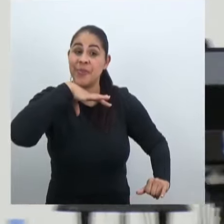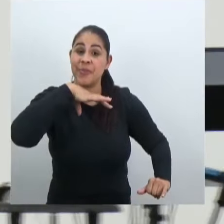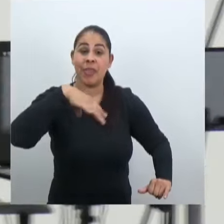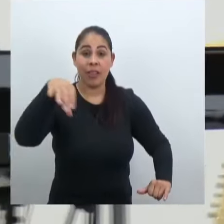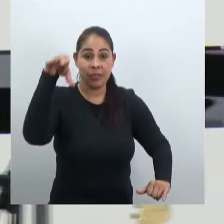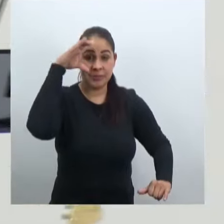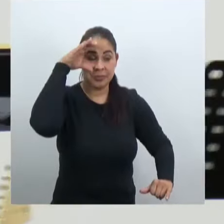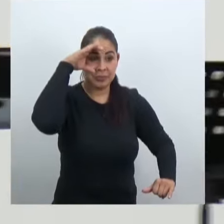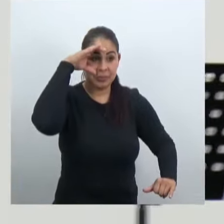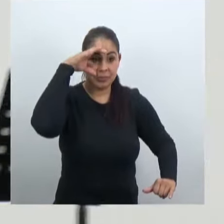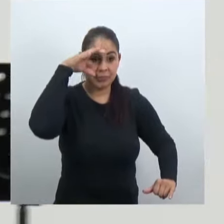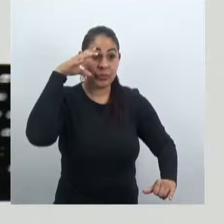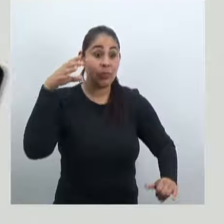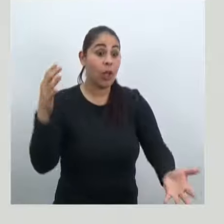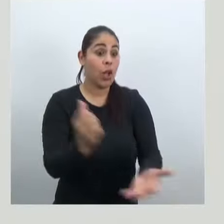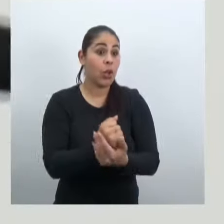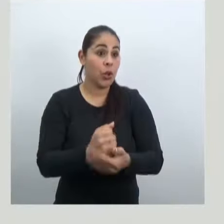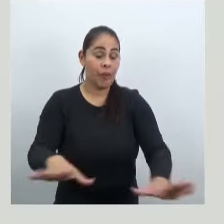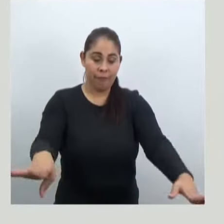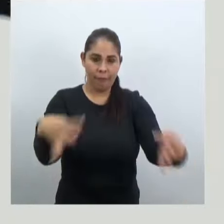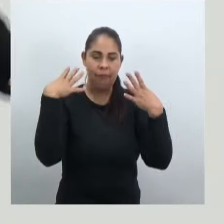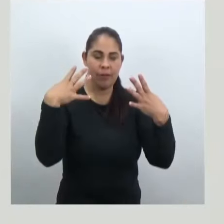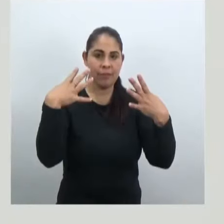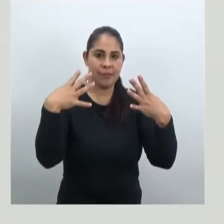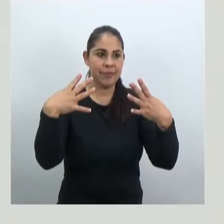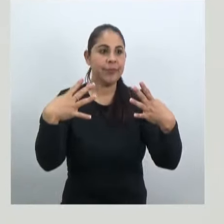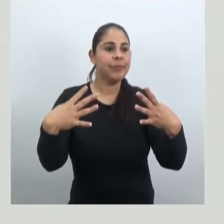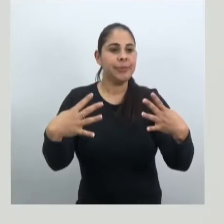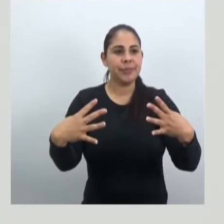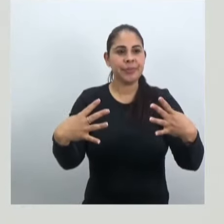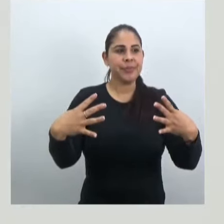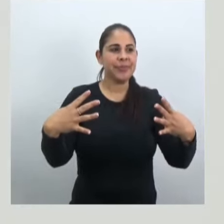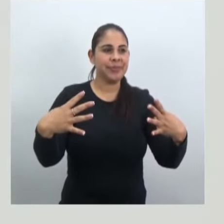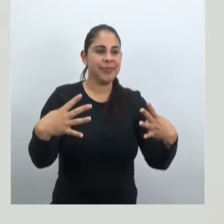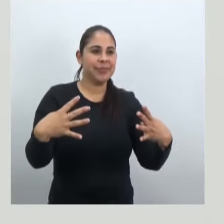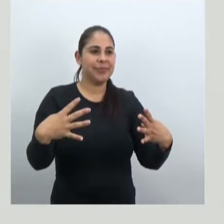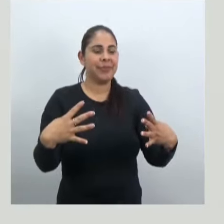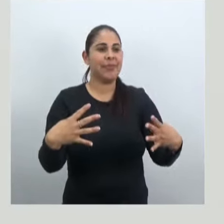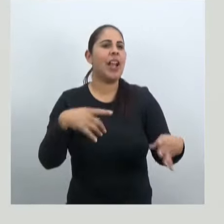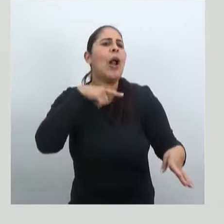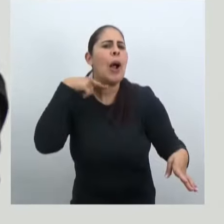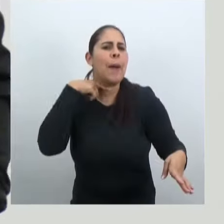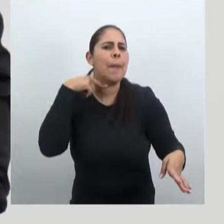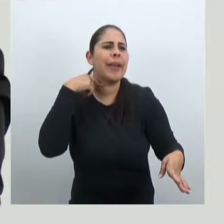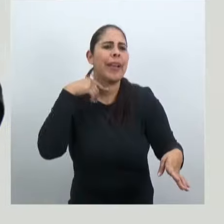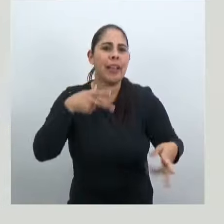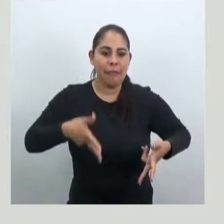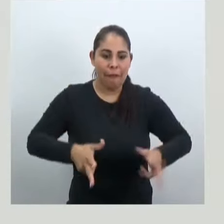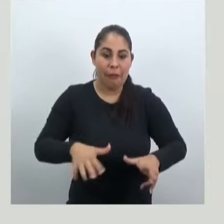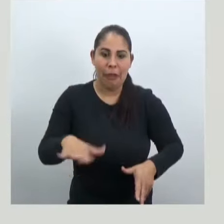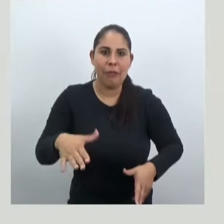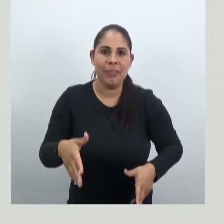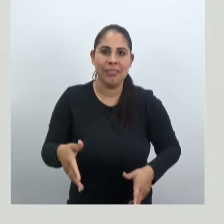cosa. ¿Estáis conmigo? A ver, santimonios, ahí atrás. Porque los pecadores siempre se sientan atrás. Levanta la mano ahí